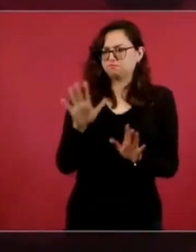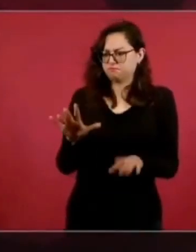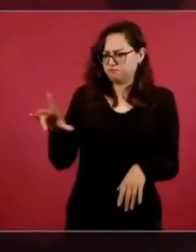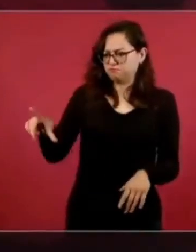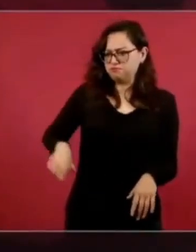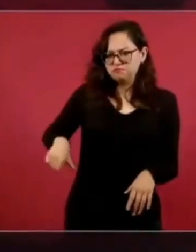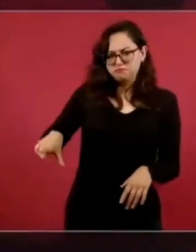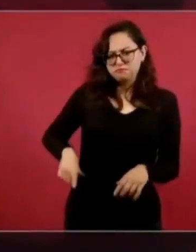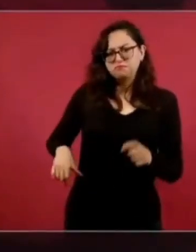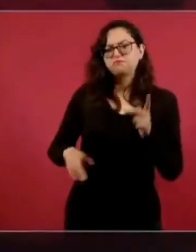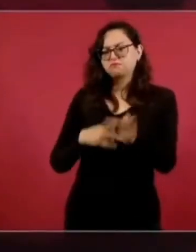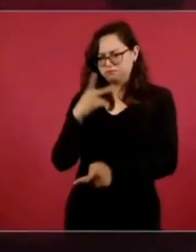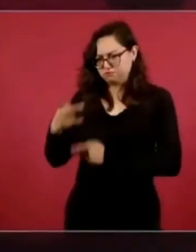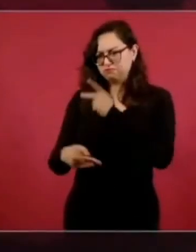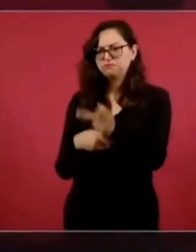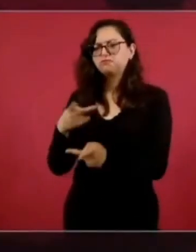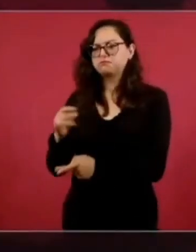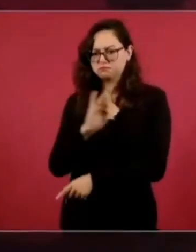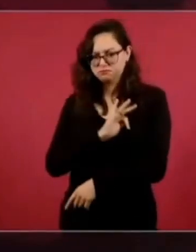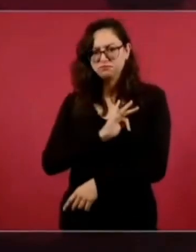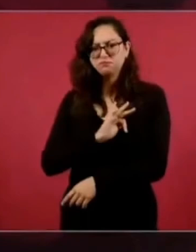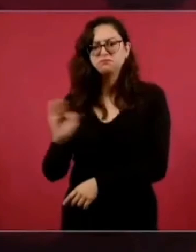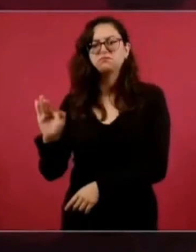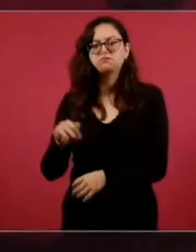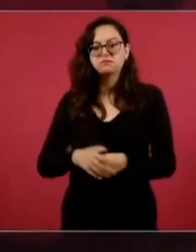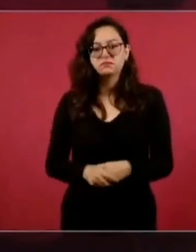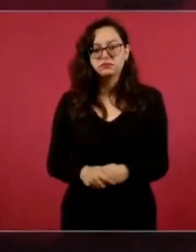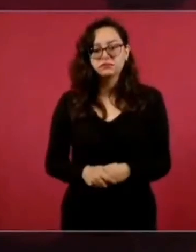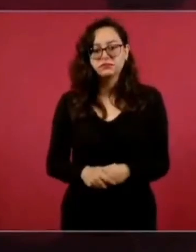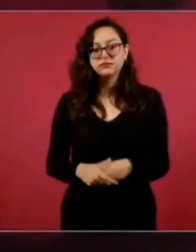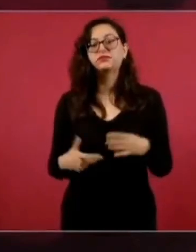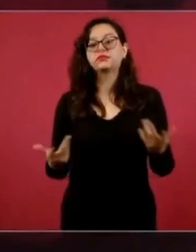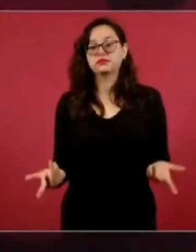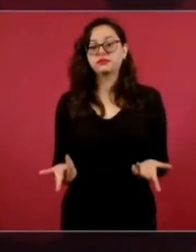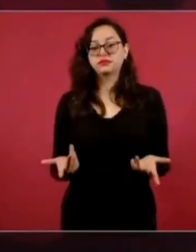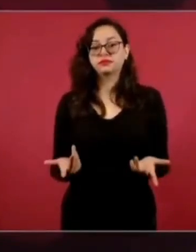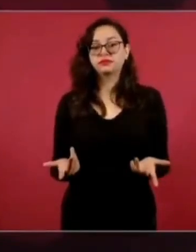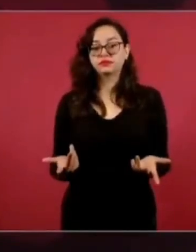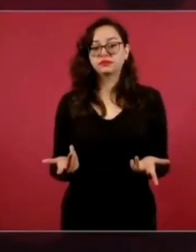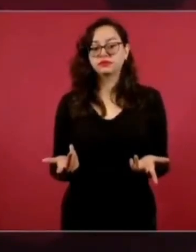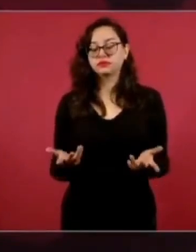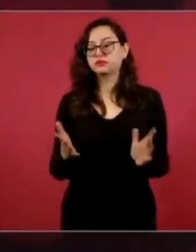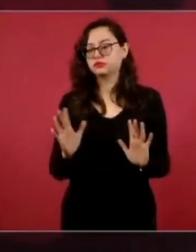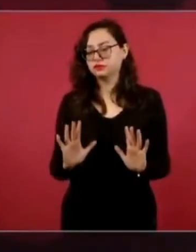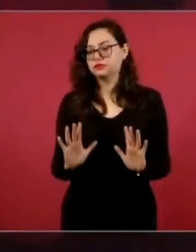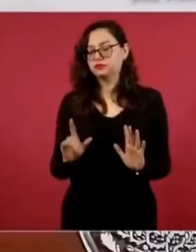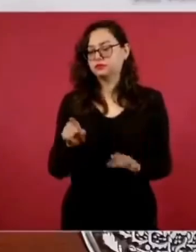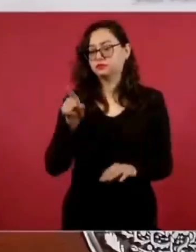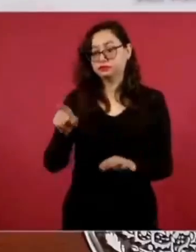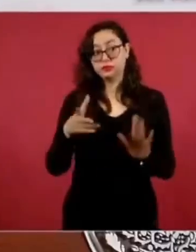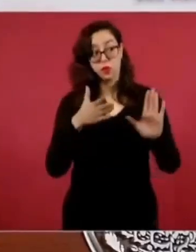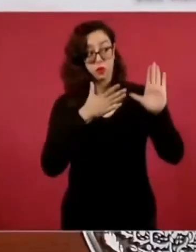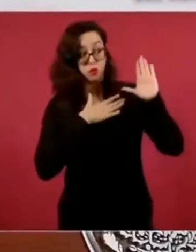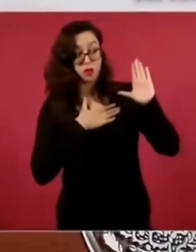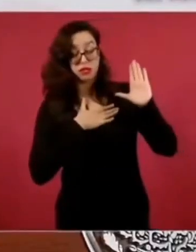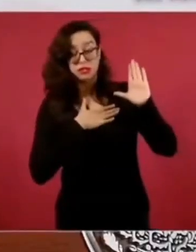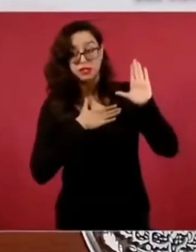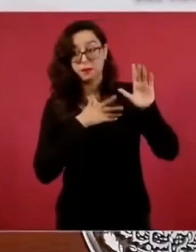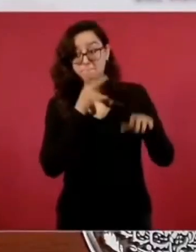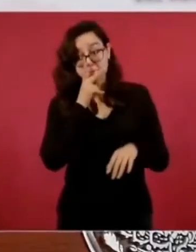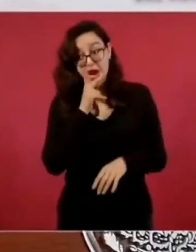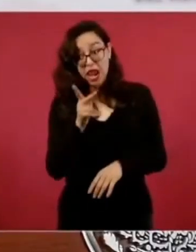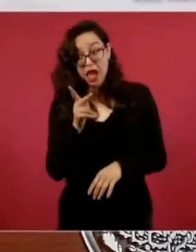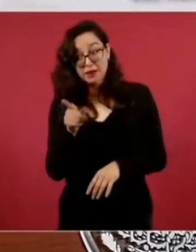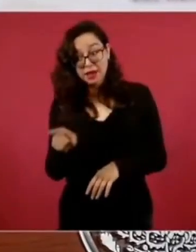vacas con sementales y pagaban a los 3, a los 4 años